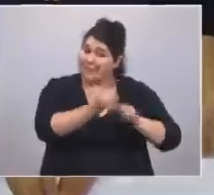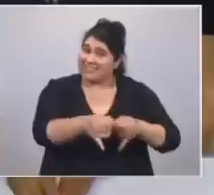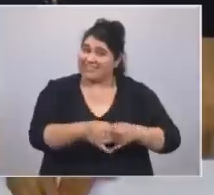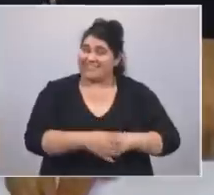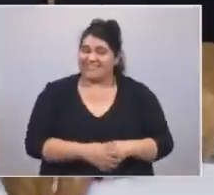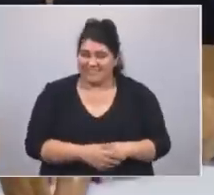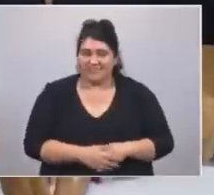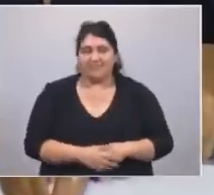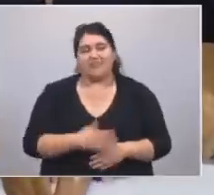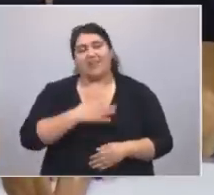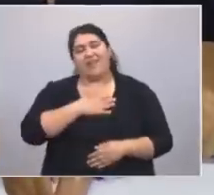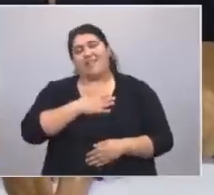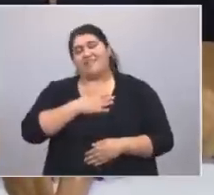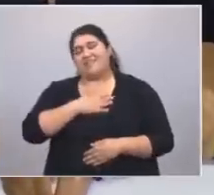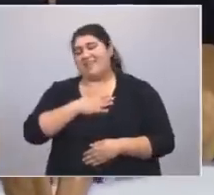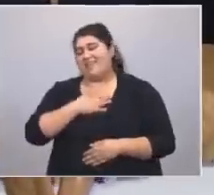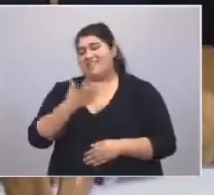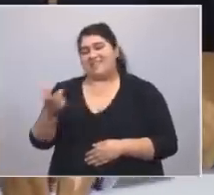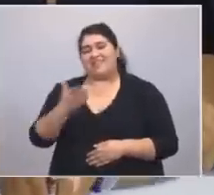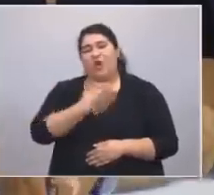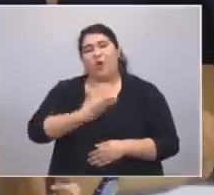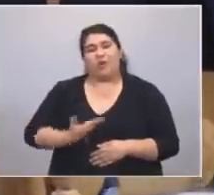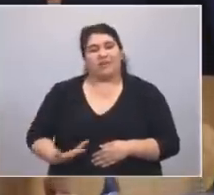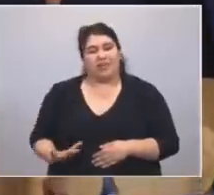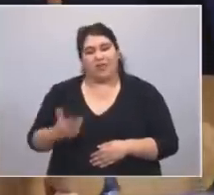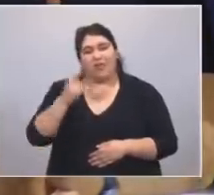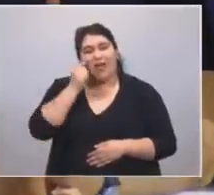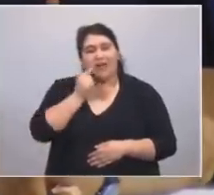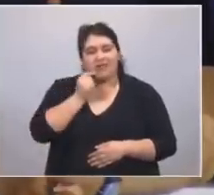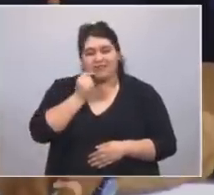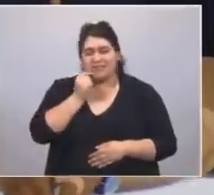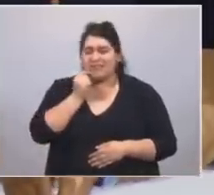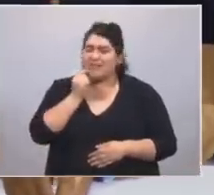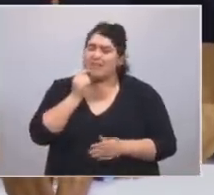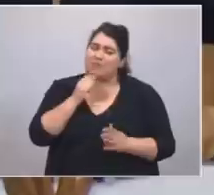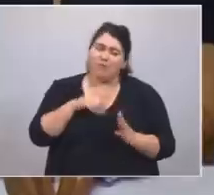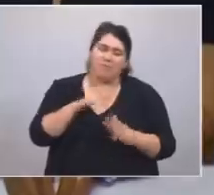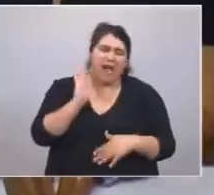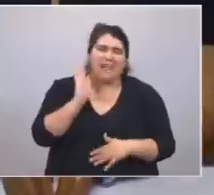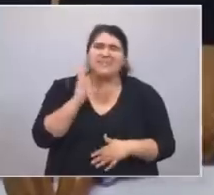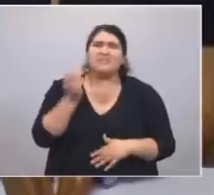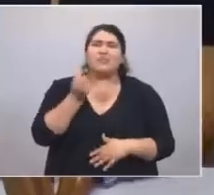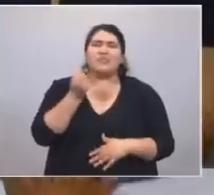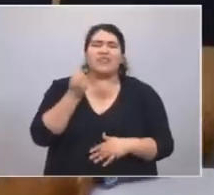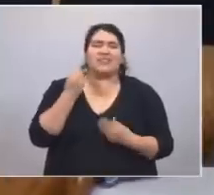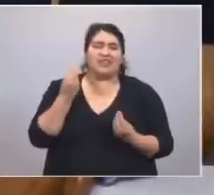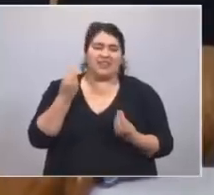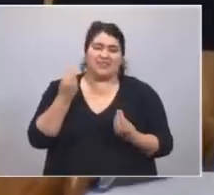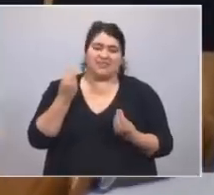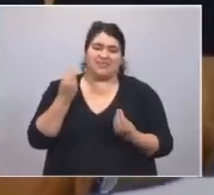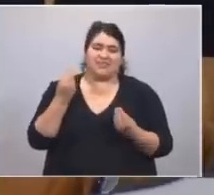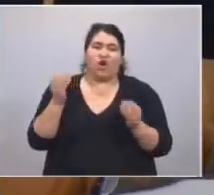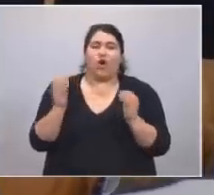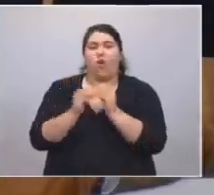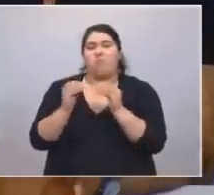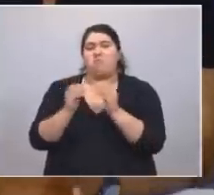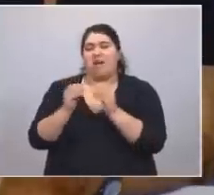Gracias, querido gobernador, pero sobre todo, compañero de